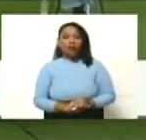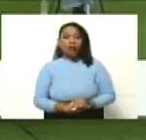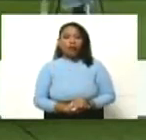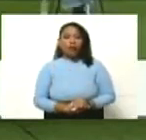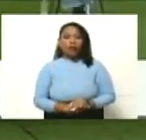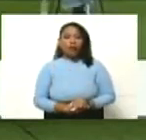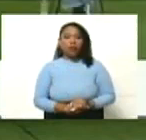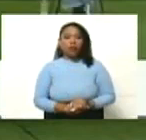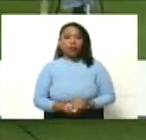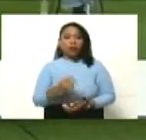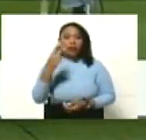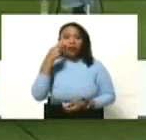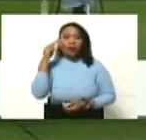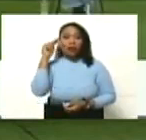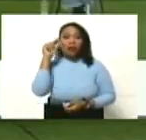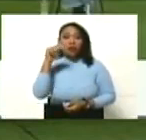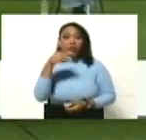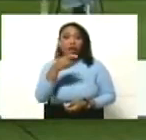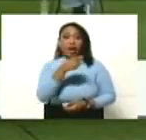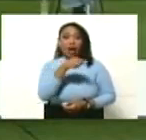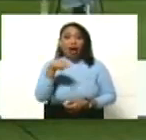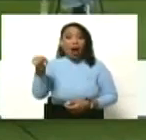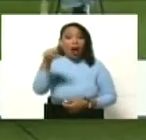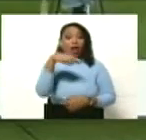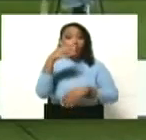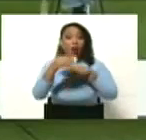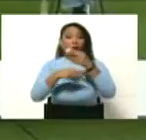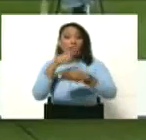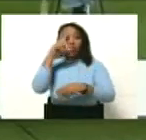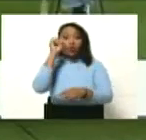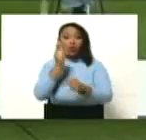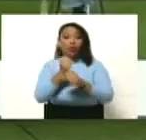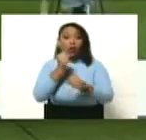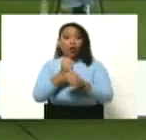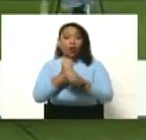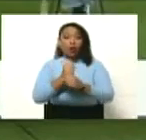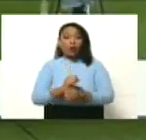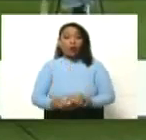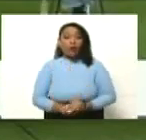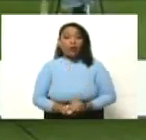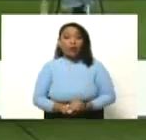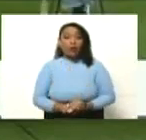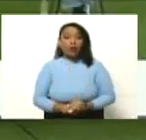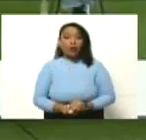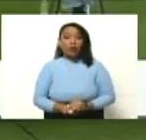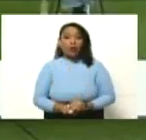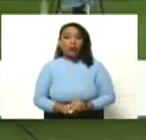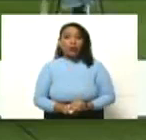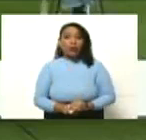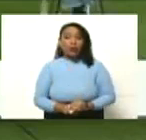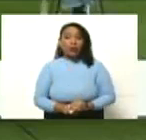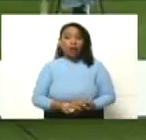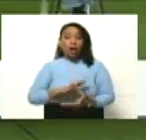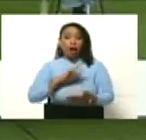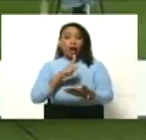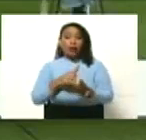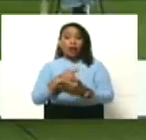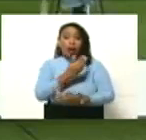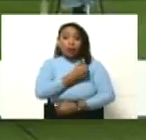Y fíjense que ellos hacen su trabajo. Ellos hacen su trabajo, ¿no? Gente que llega a la